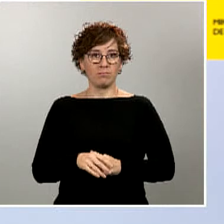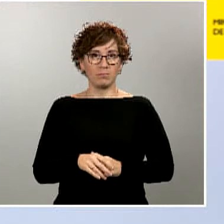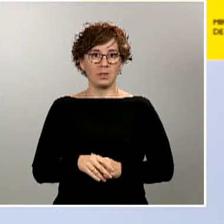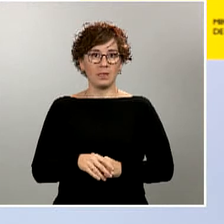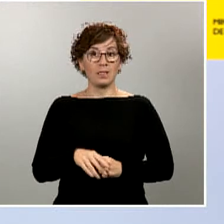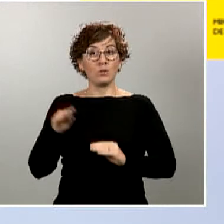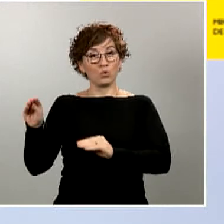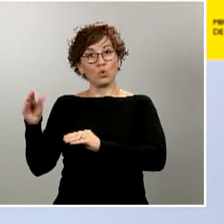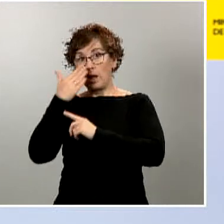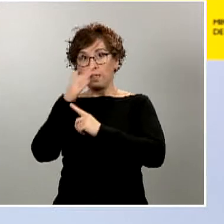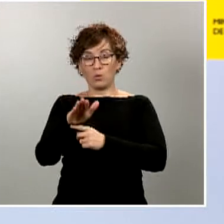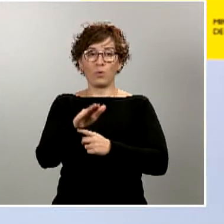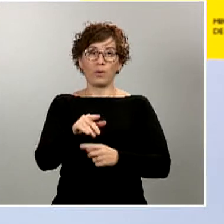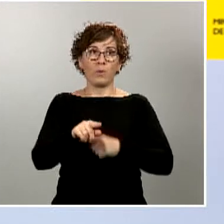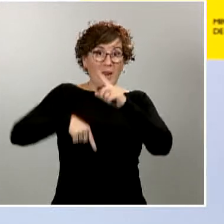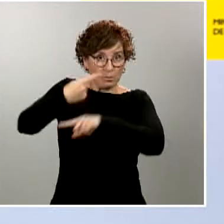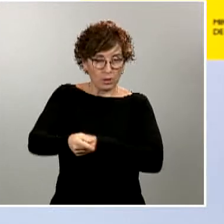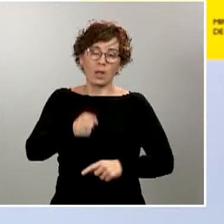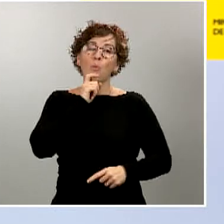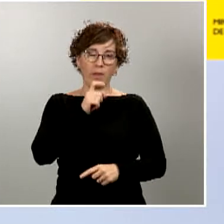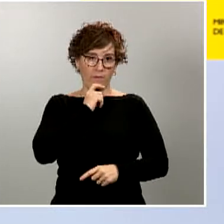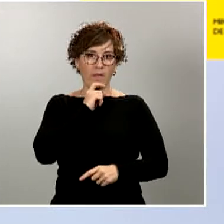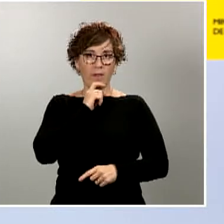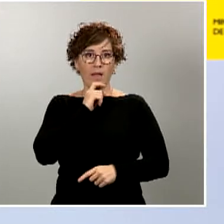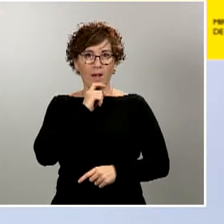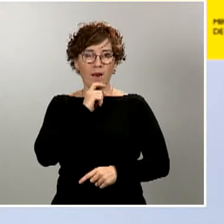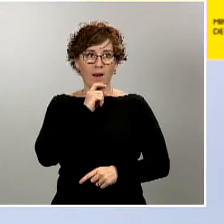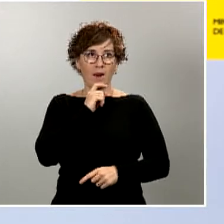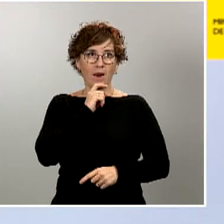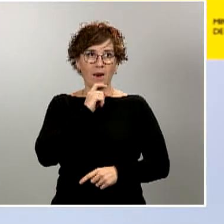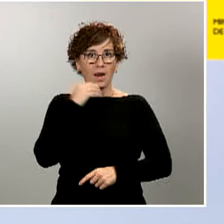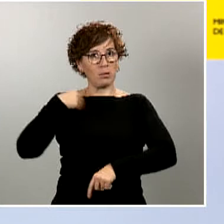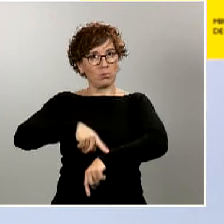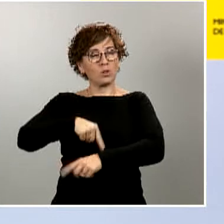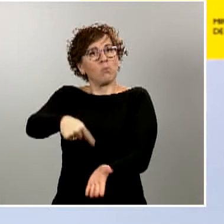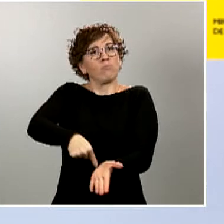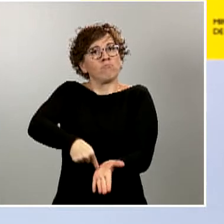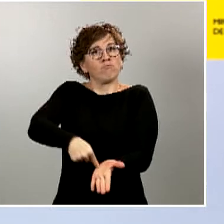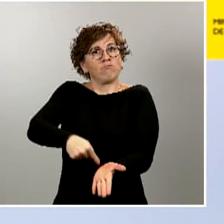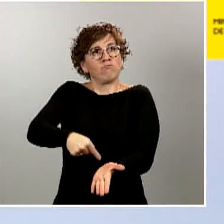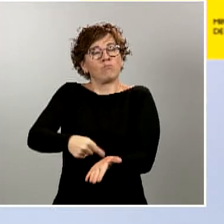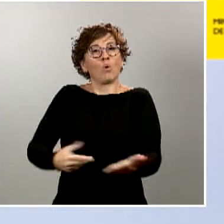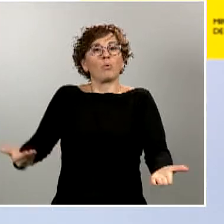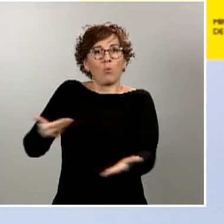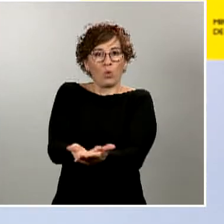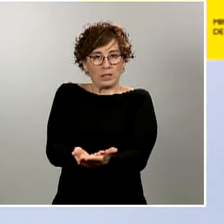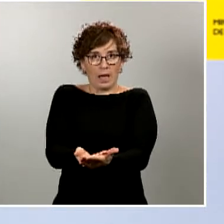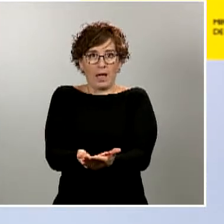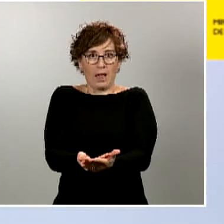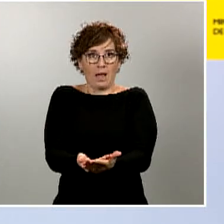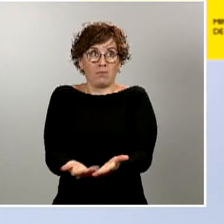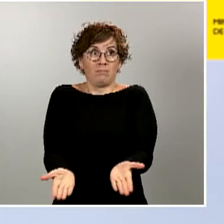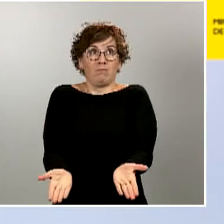muy difícil luego pretender exigir que se abra camino de alguna propuesta que no se quiere siquiera